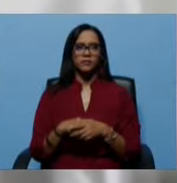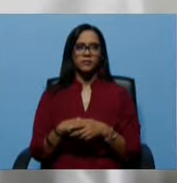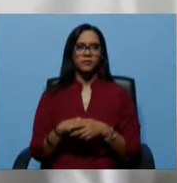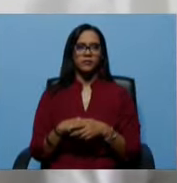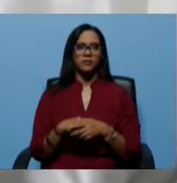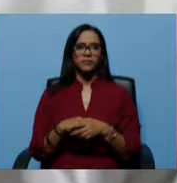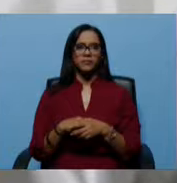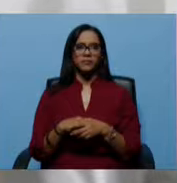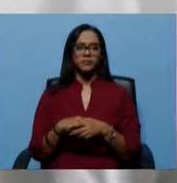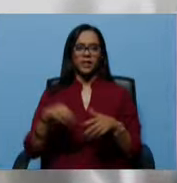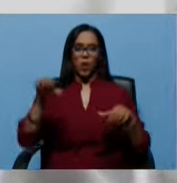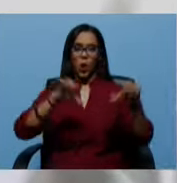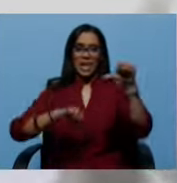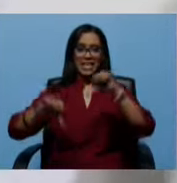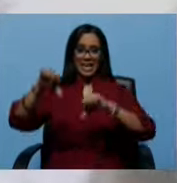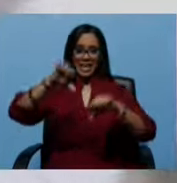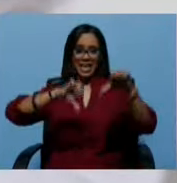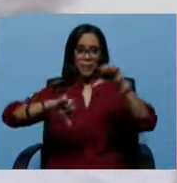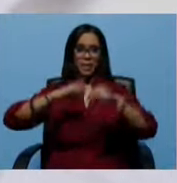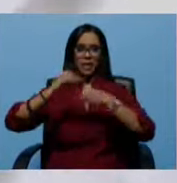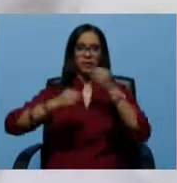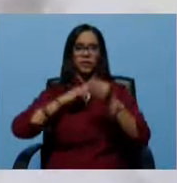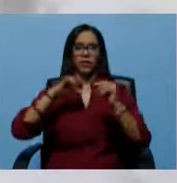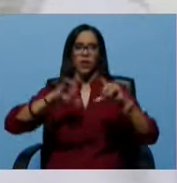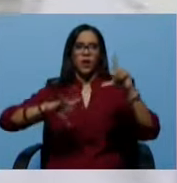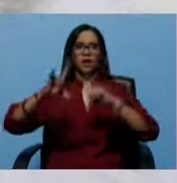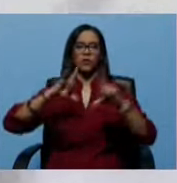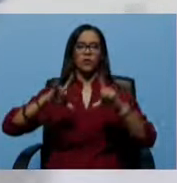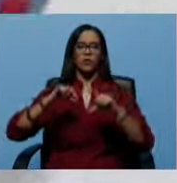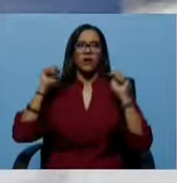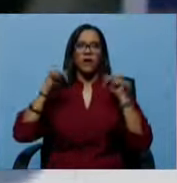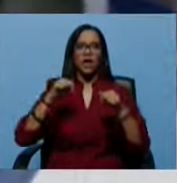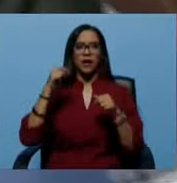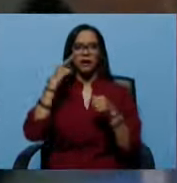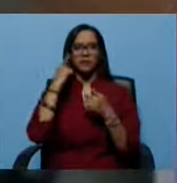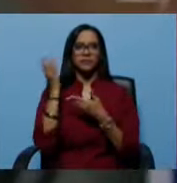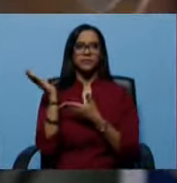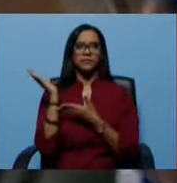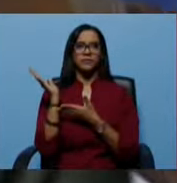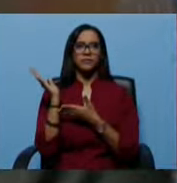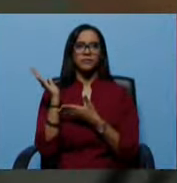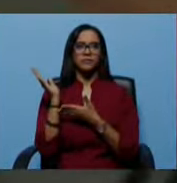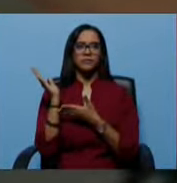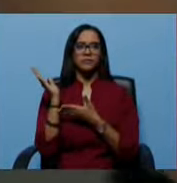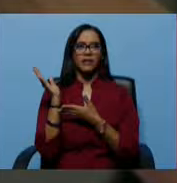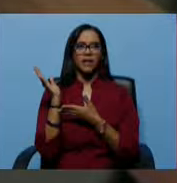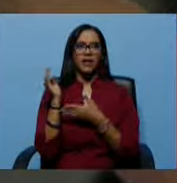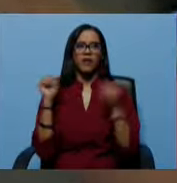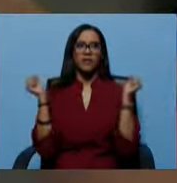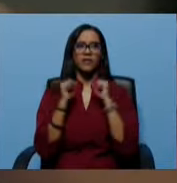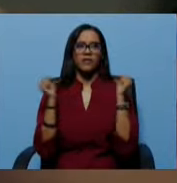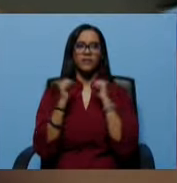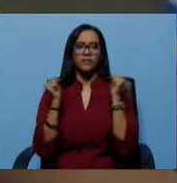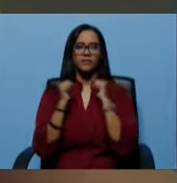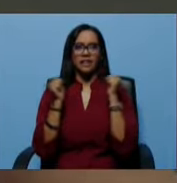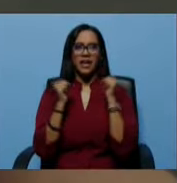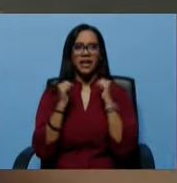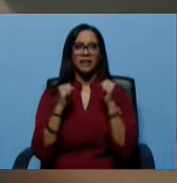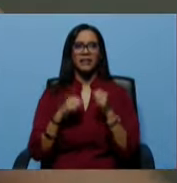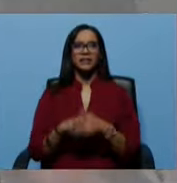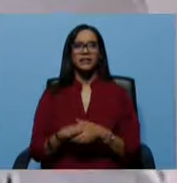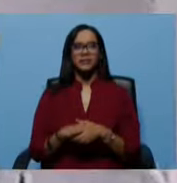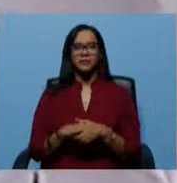Reacciones químicas okay. Hechas en nuestros laboratorios. Y ahí observamos la creación de la nieve artificial. Se